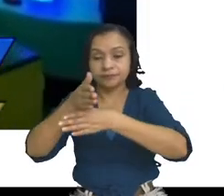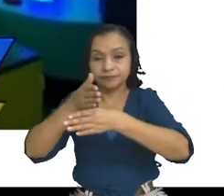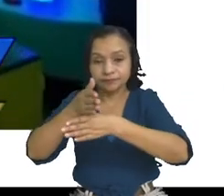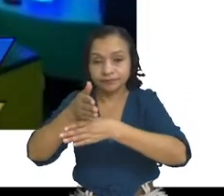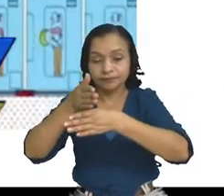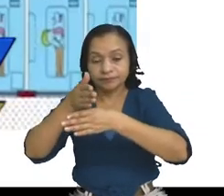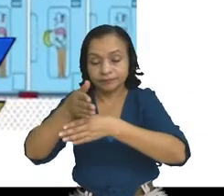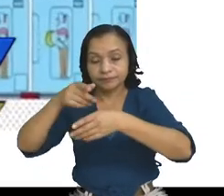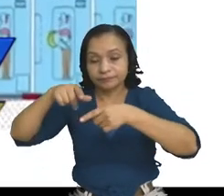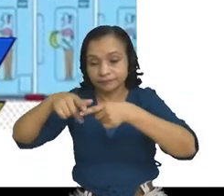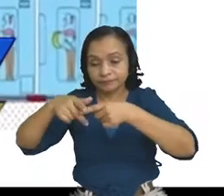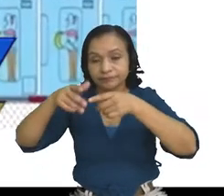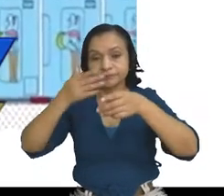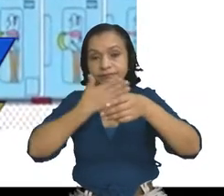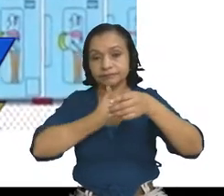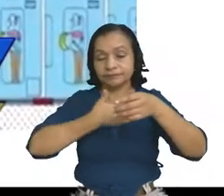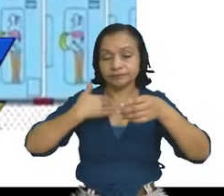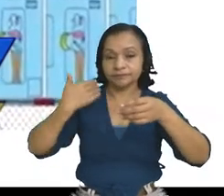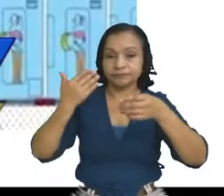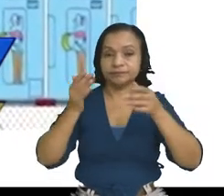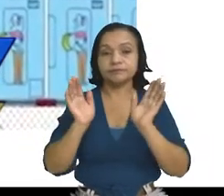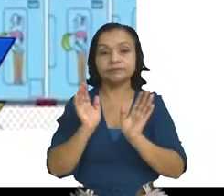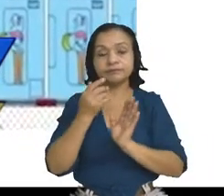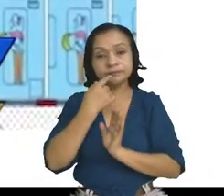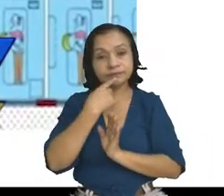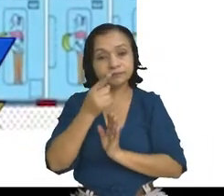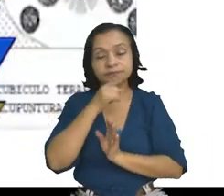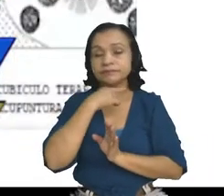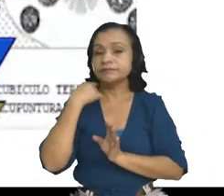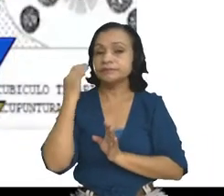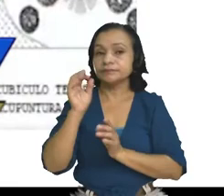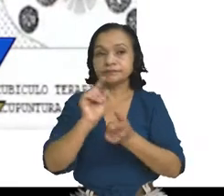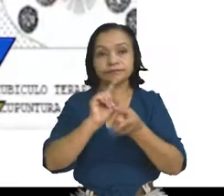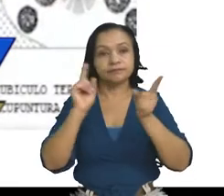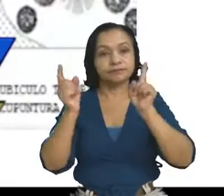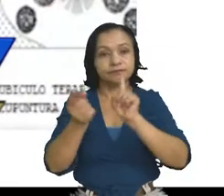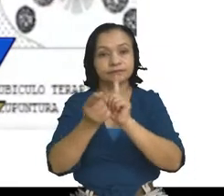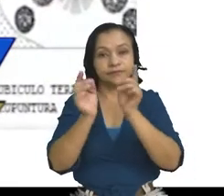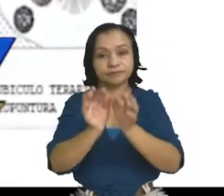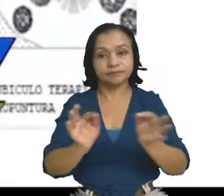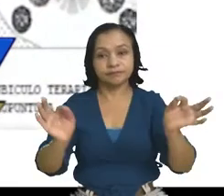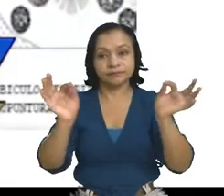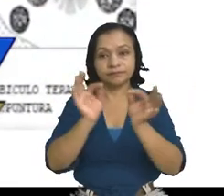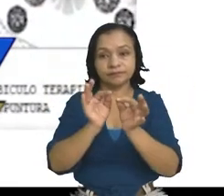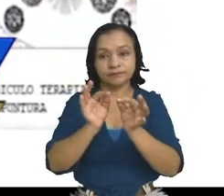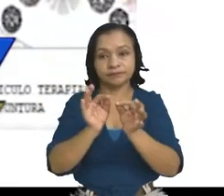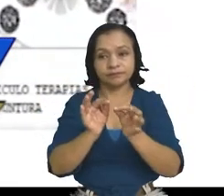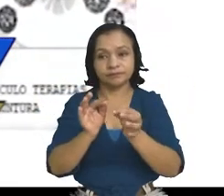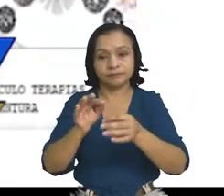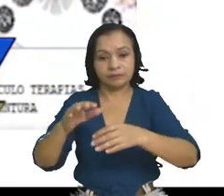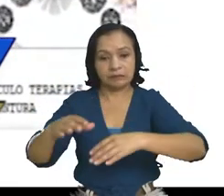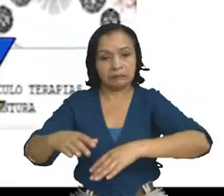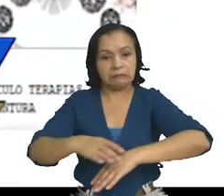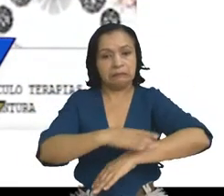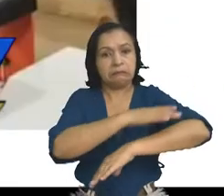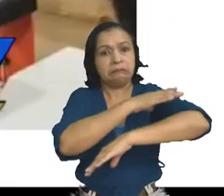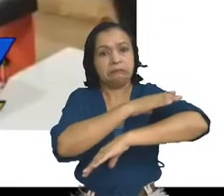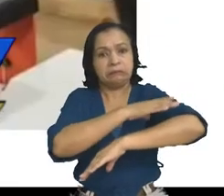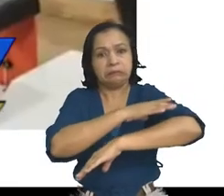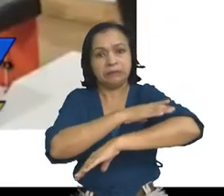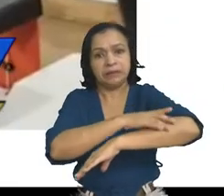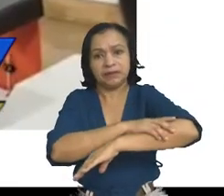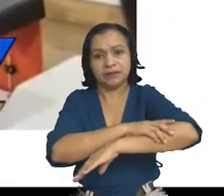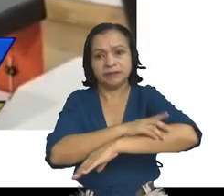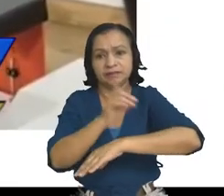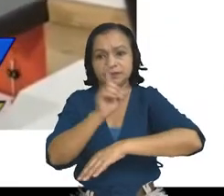la mayor tecnología para asegurar realmente ese cambio importante donde antes mirabas una pierna completa, ahora a estos aspectos